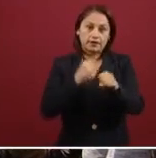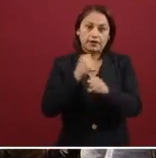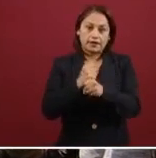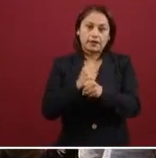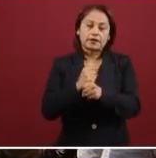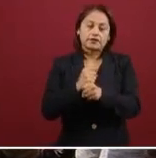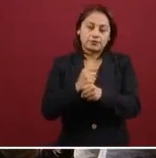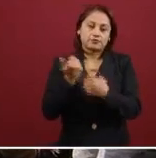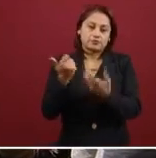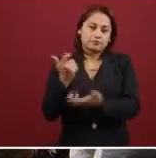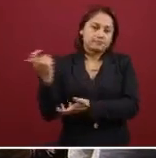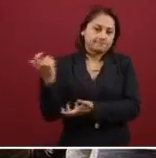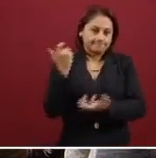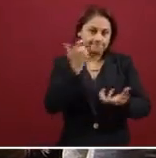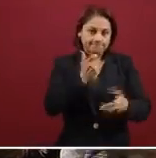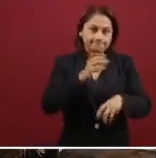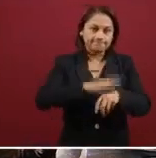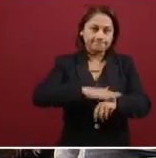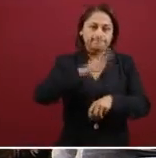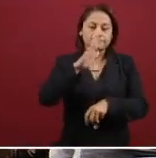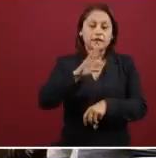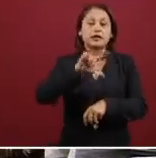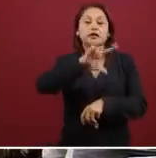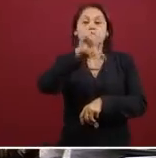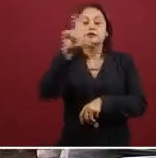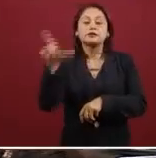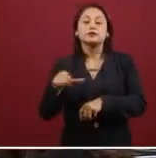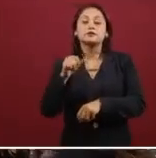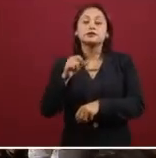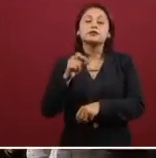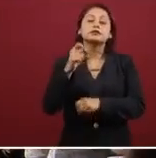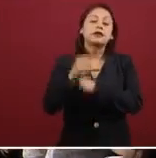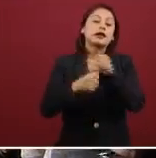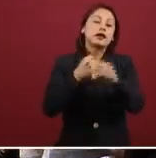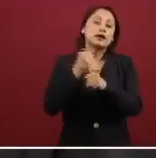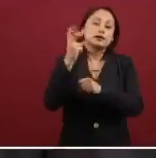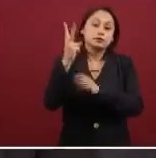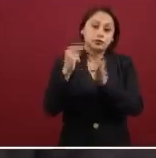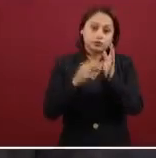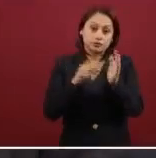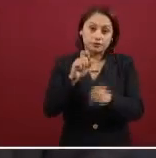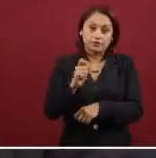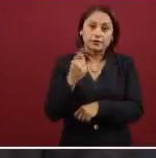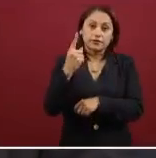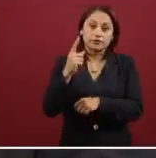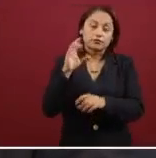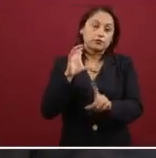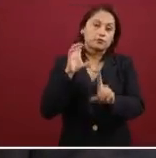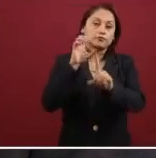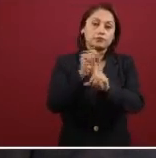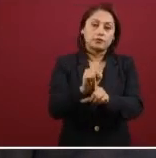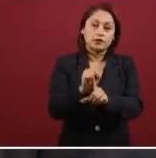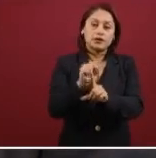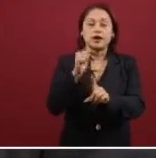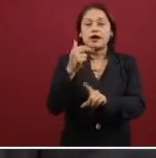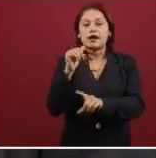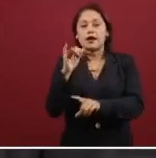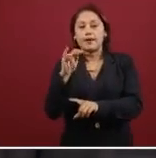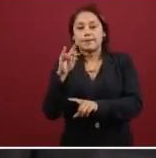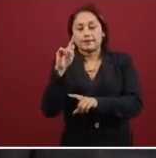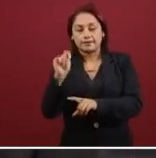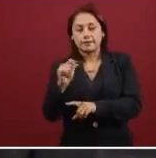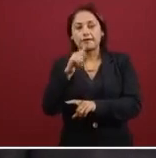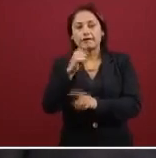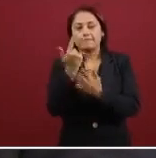nos va a permitir que en el 2021 ya tengamos un superávit financiero. Es decir, ya en